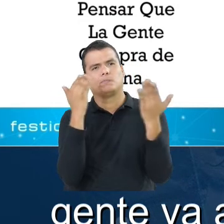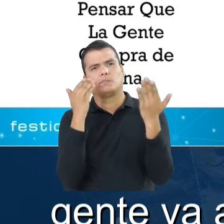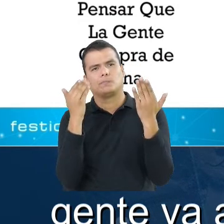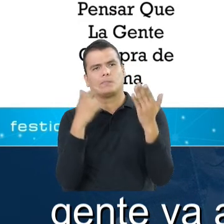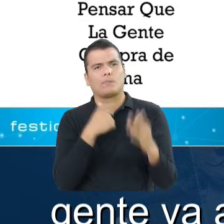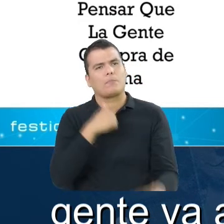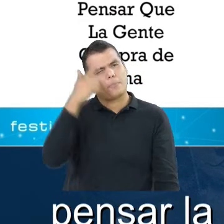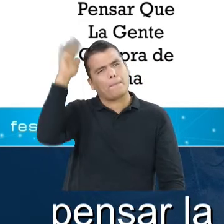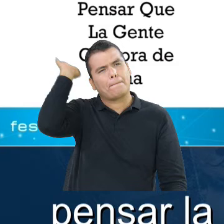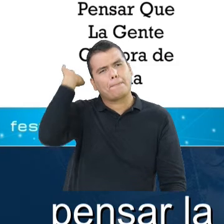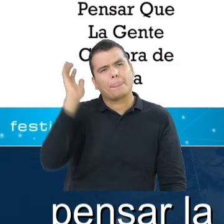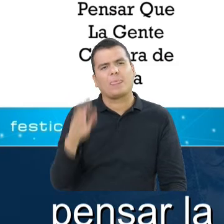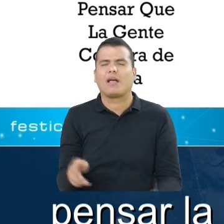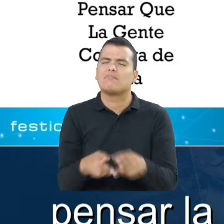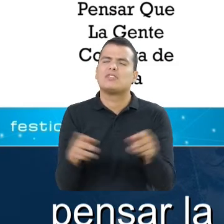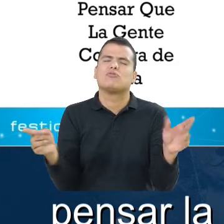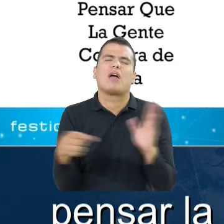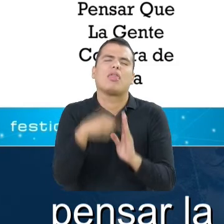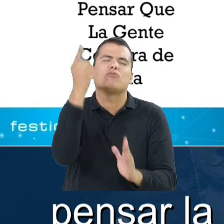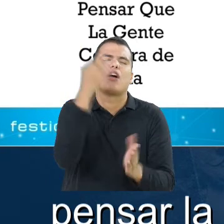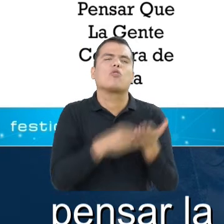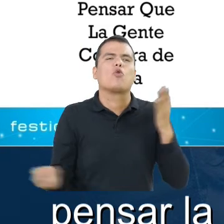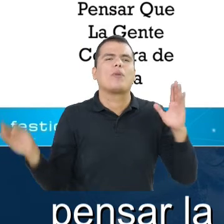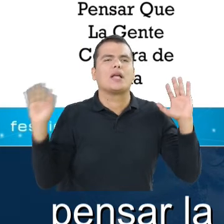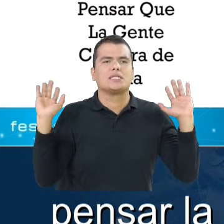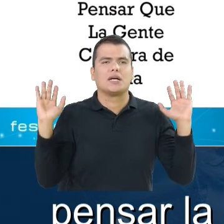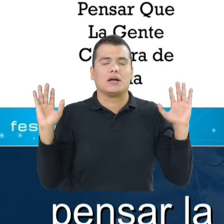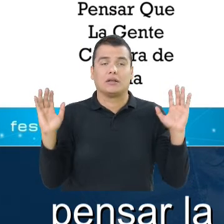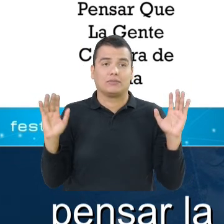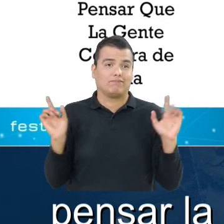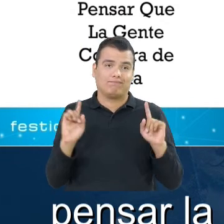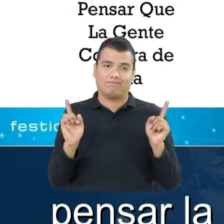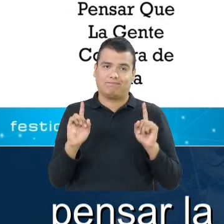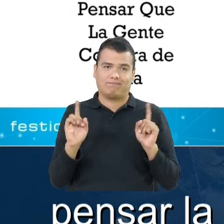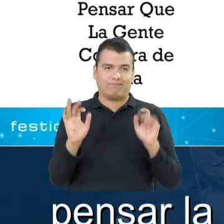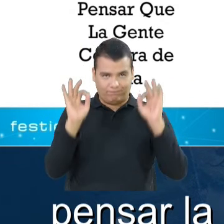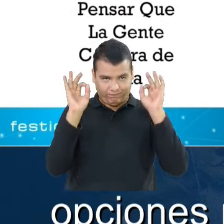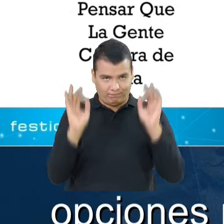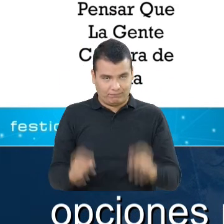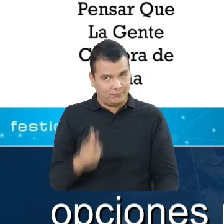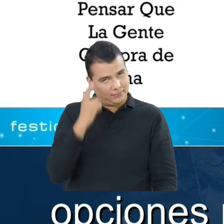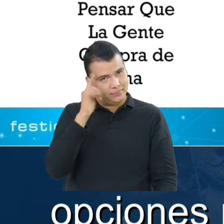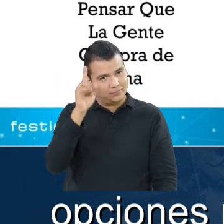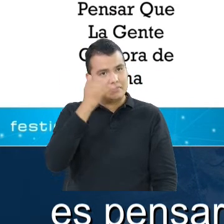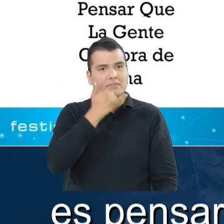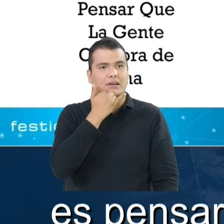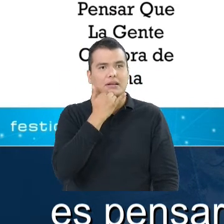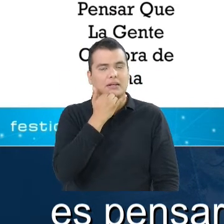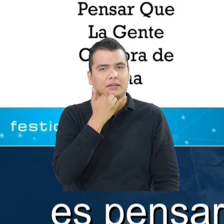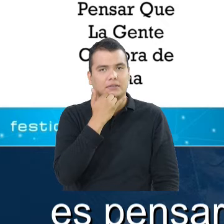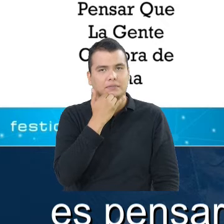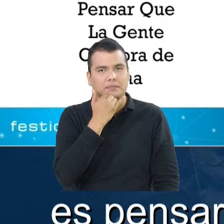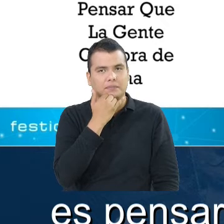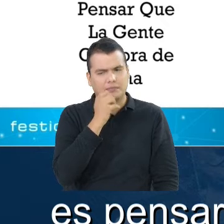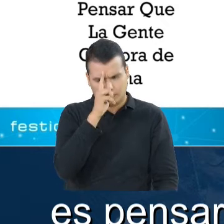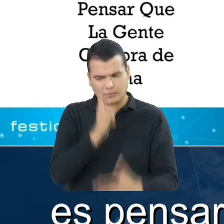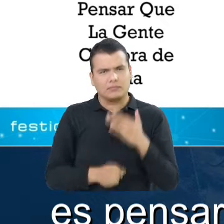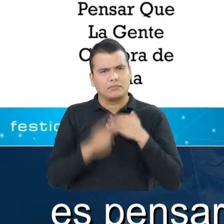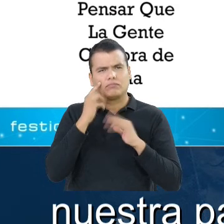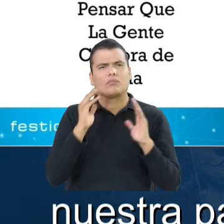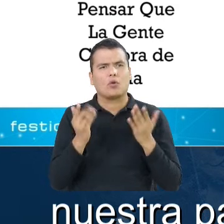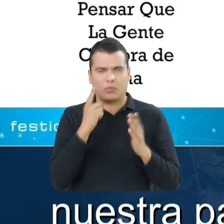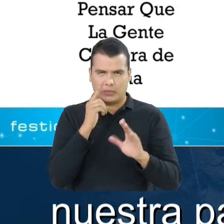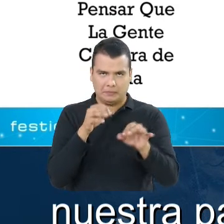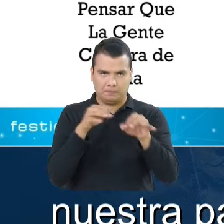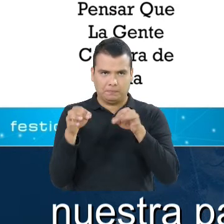error, este número uno, es pensar que cualquier persona llega a nuestra página web y va a convertir de una vez. Ya les muestro cómo podemos optimizar ese